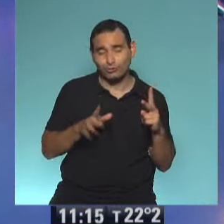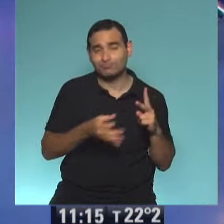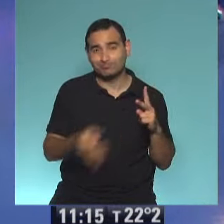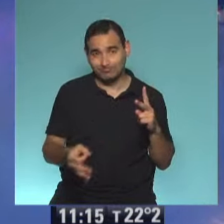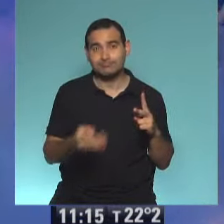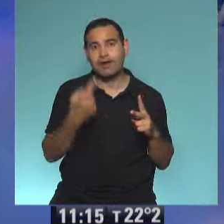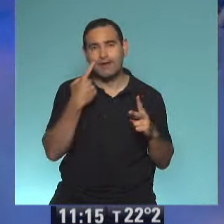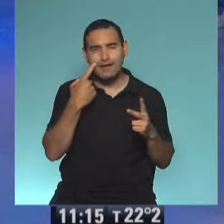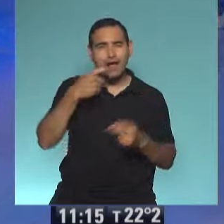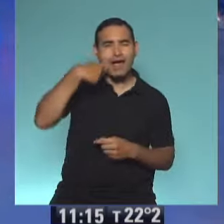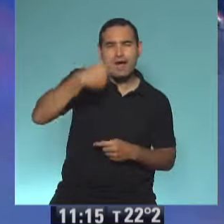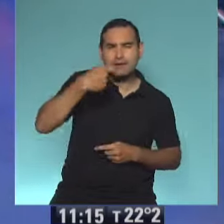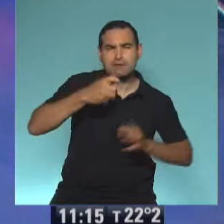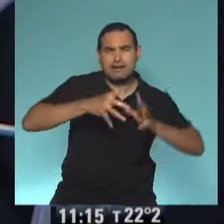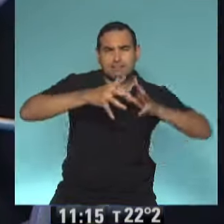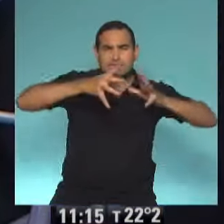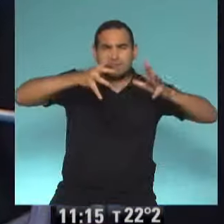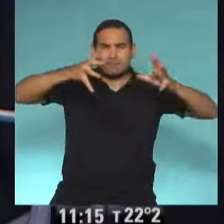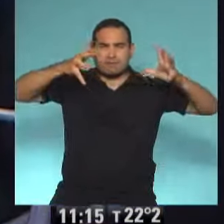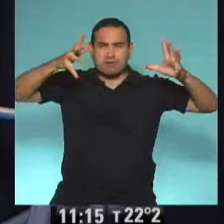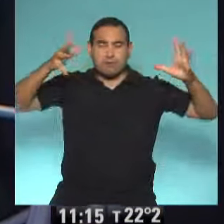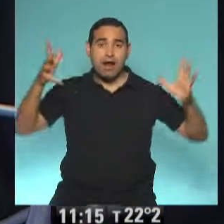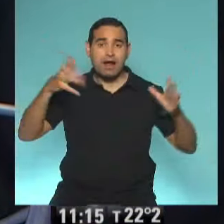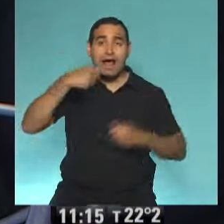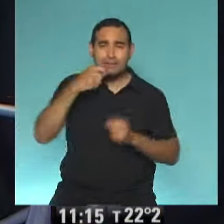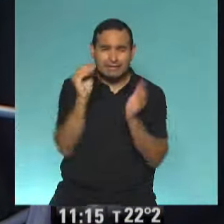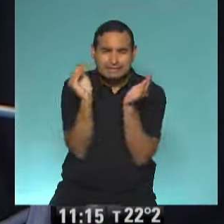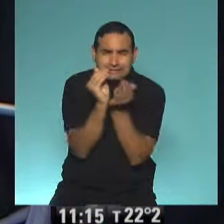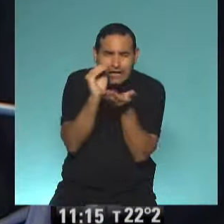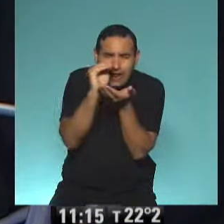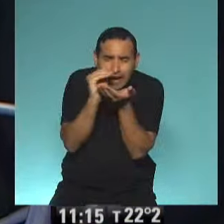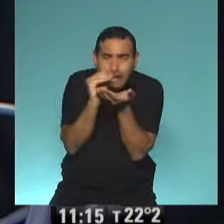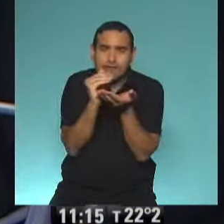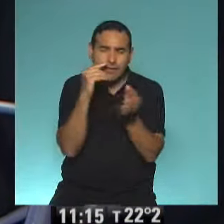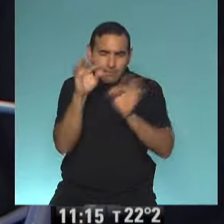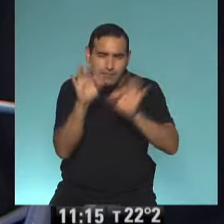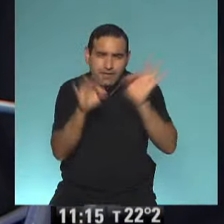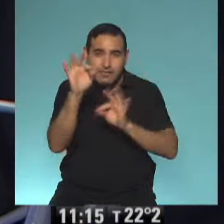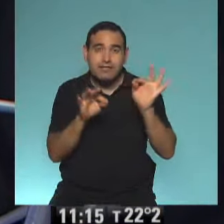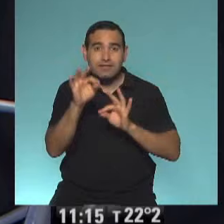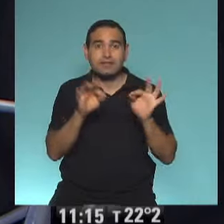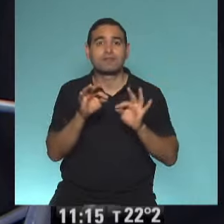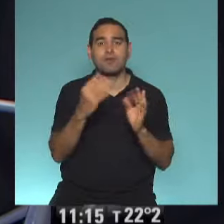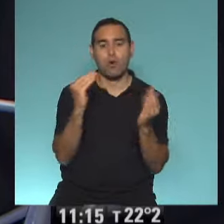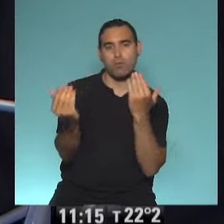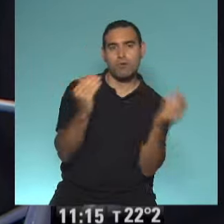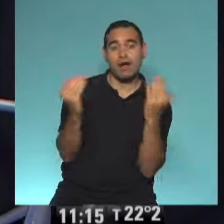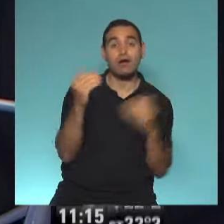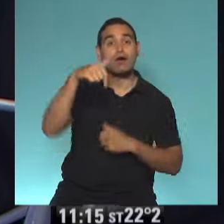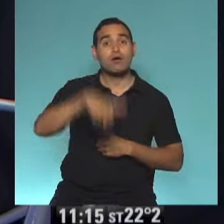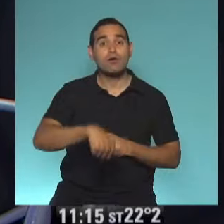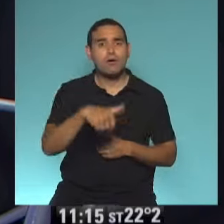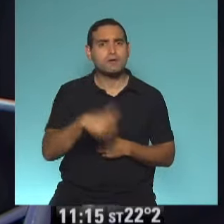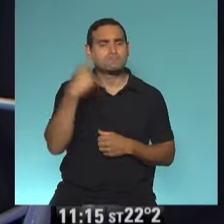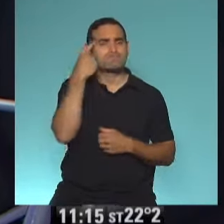estuvimos viendo animales muy grandes, animales muy pequeños, los estuvimos midiendo, comparando. Y hoy nos vamos